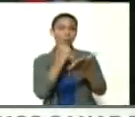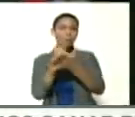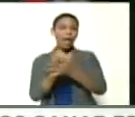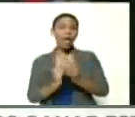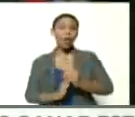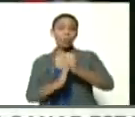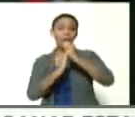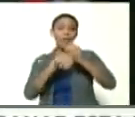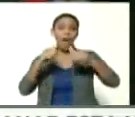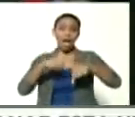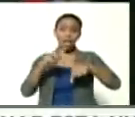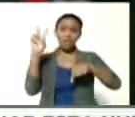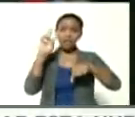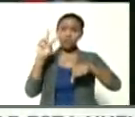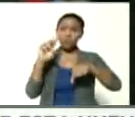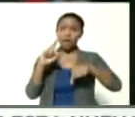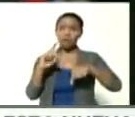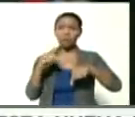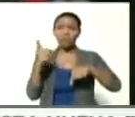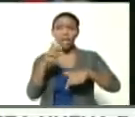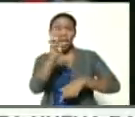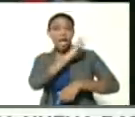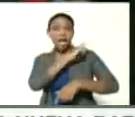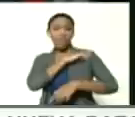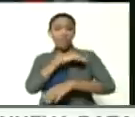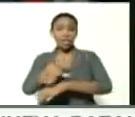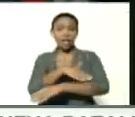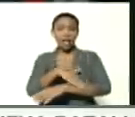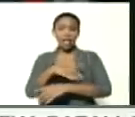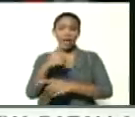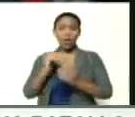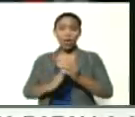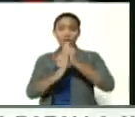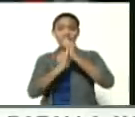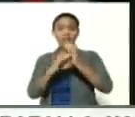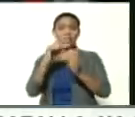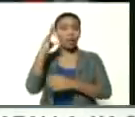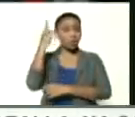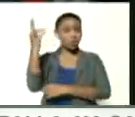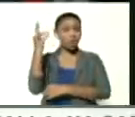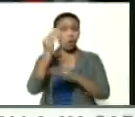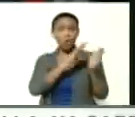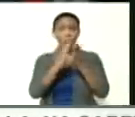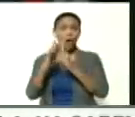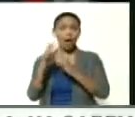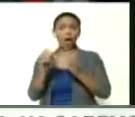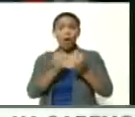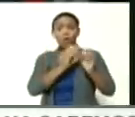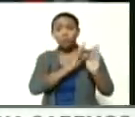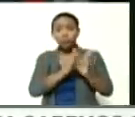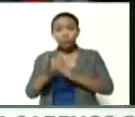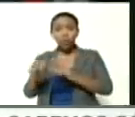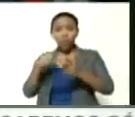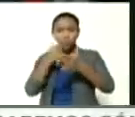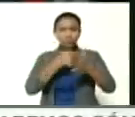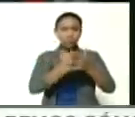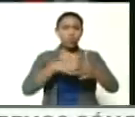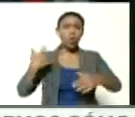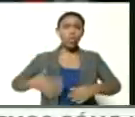como si un líder en Venezuela, una jefa de calle, un líder de un consejo comunal, de una organización civil que lucha por los derechos